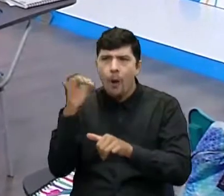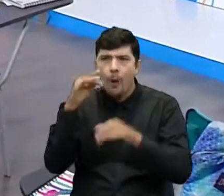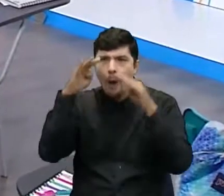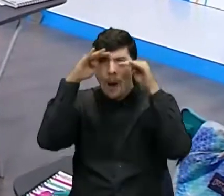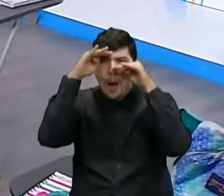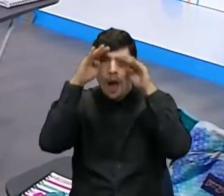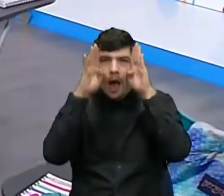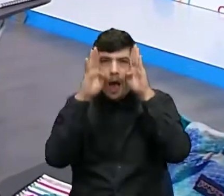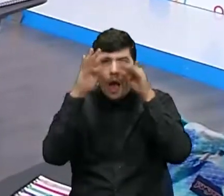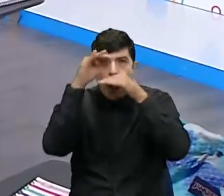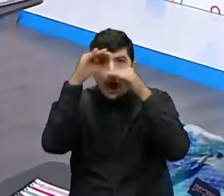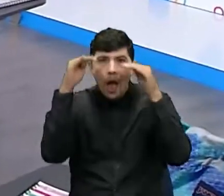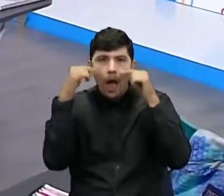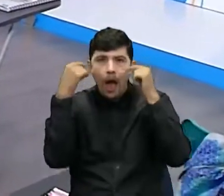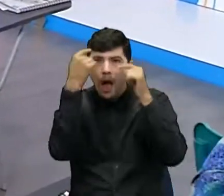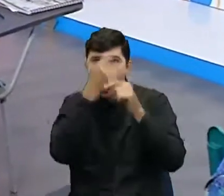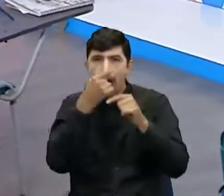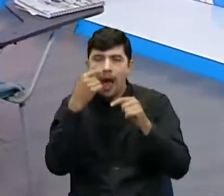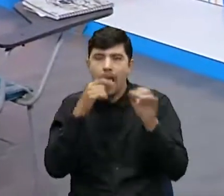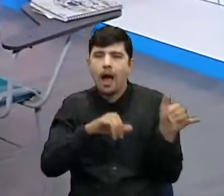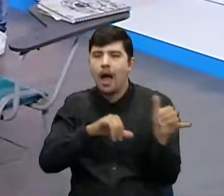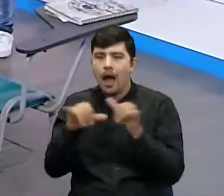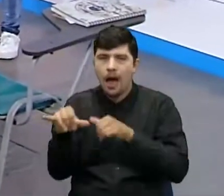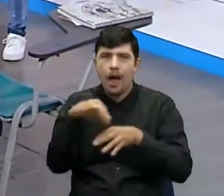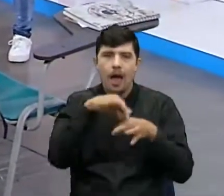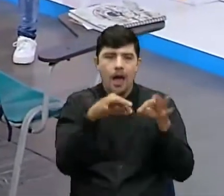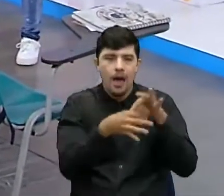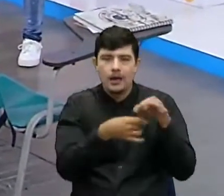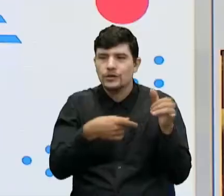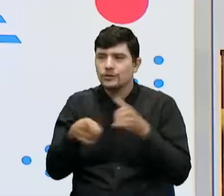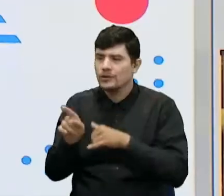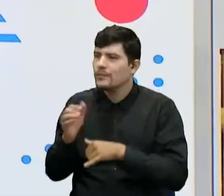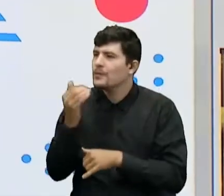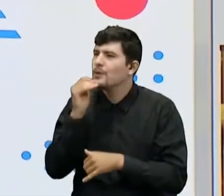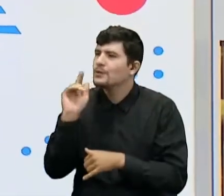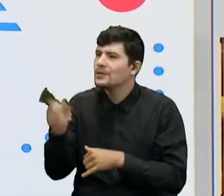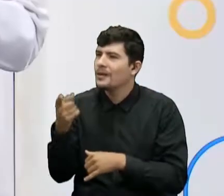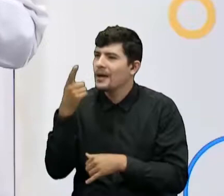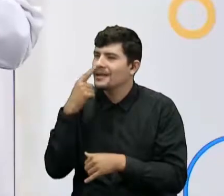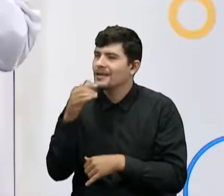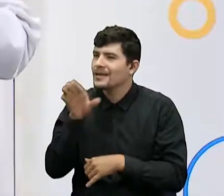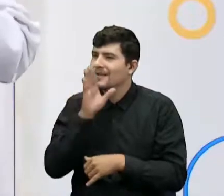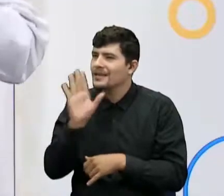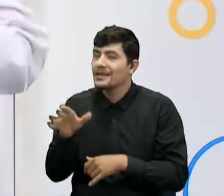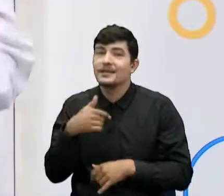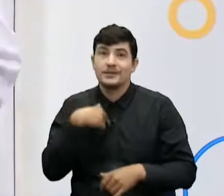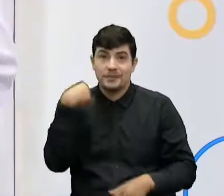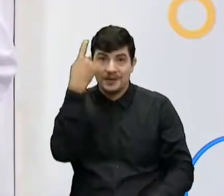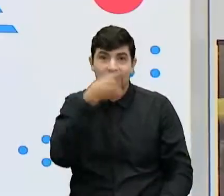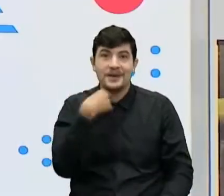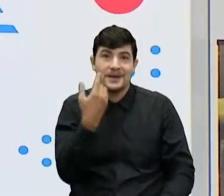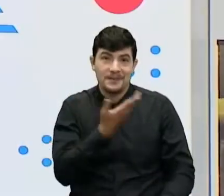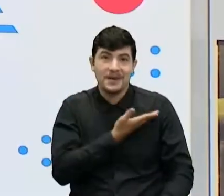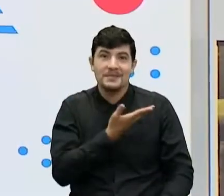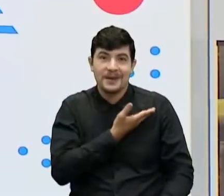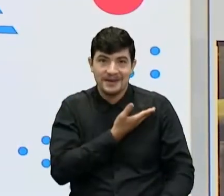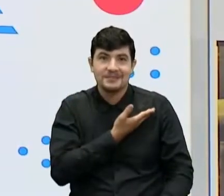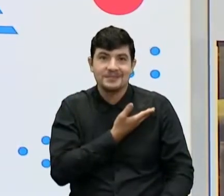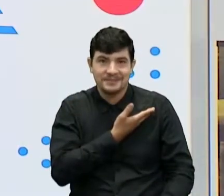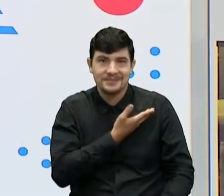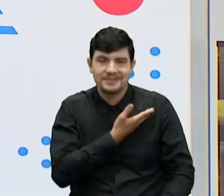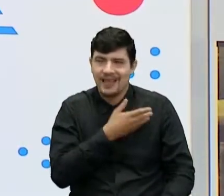Tiene genes Venga le hago una pregunta Ajá Y usted a quién se parece Yo me parezco A mi mamá también ¿Sí? Sí